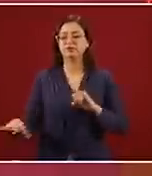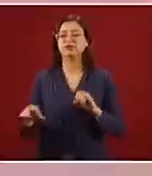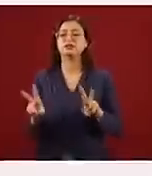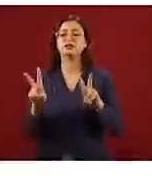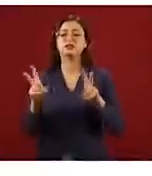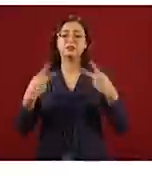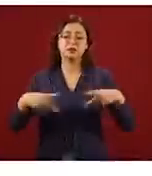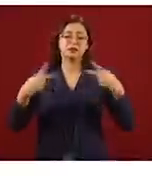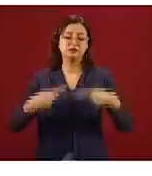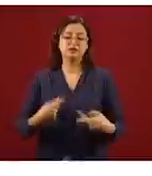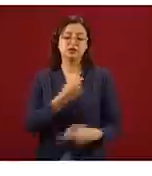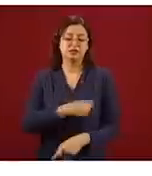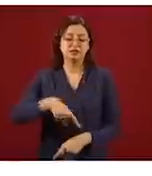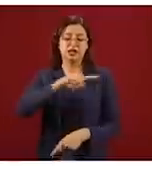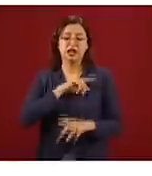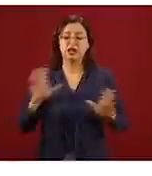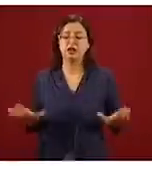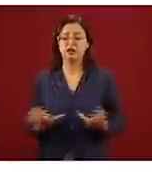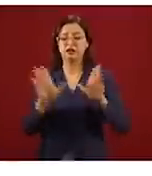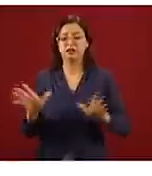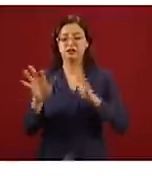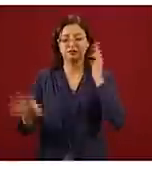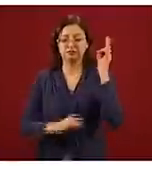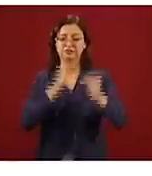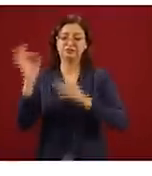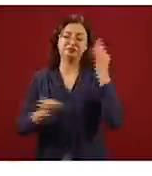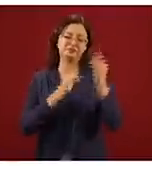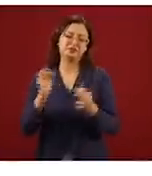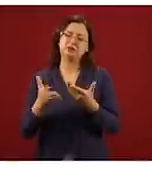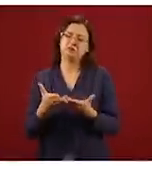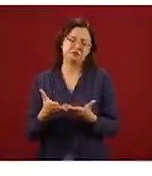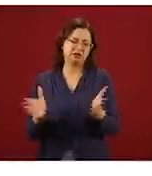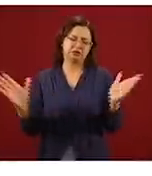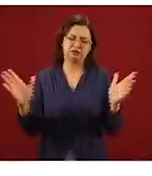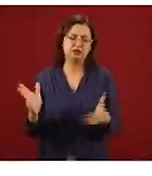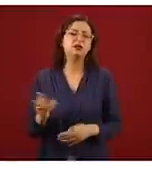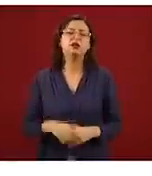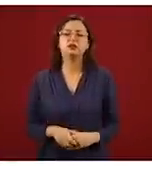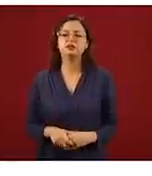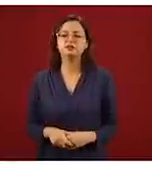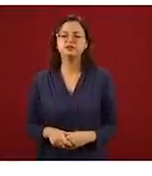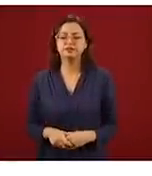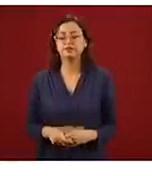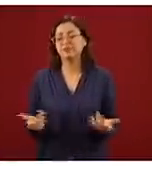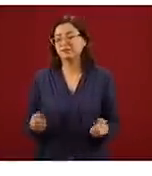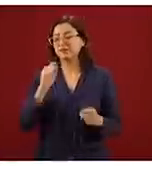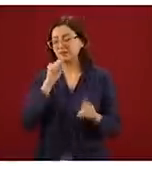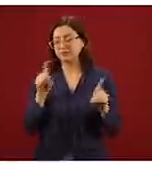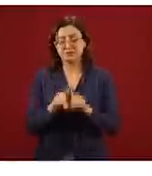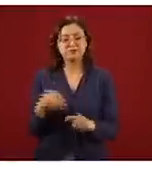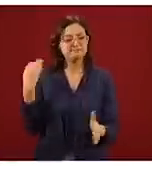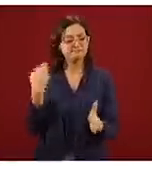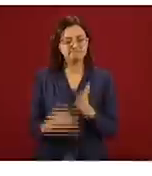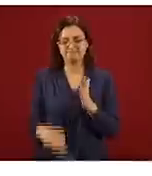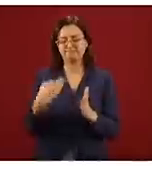término un tanto general para referirse al personal de salud pública. Tenemos también importante insuficiencia en